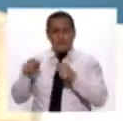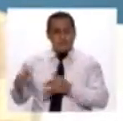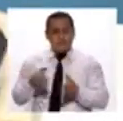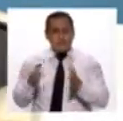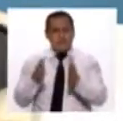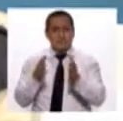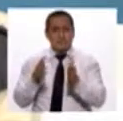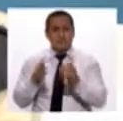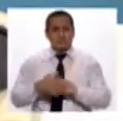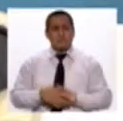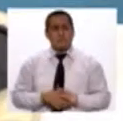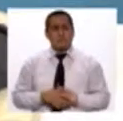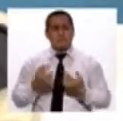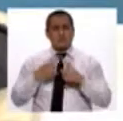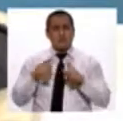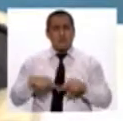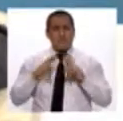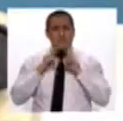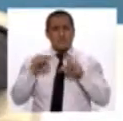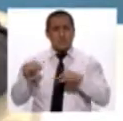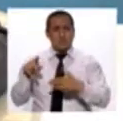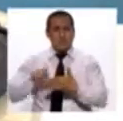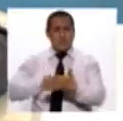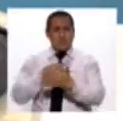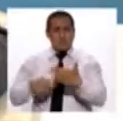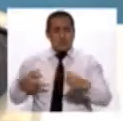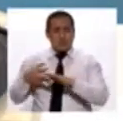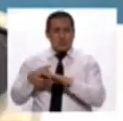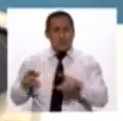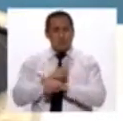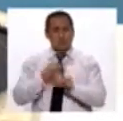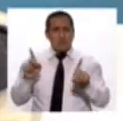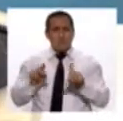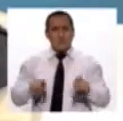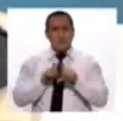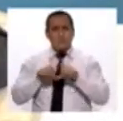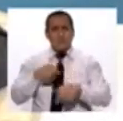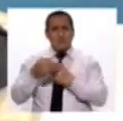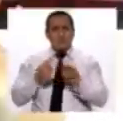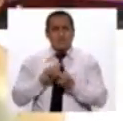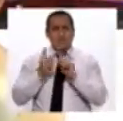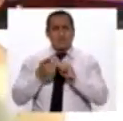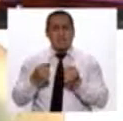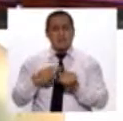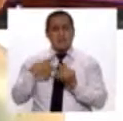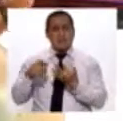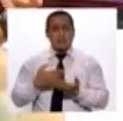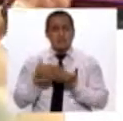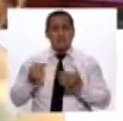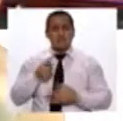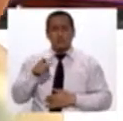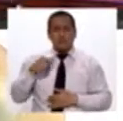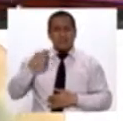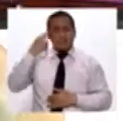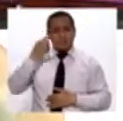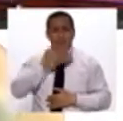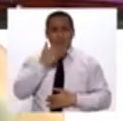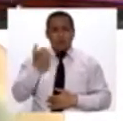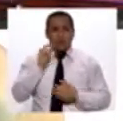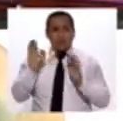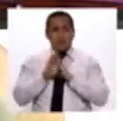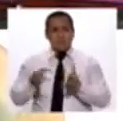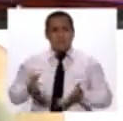canal establecido. Pero la respuesta a eso no es quitarle el control difuso. La respuesta a eso es crear el canal. Dentro de su impresión, hubiera sido